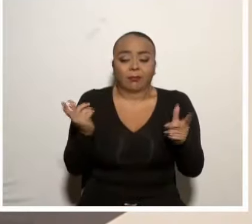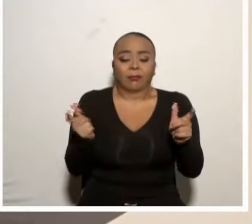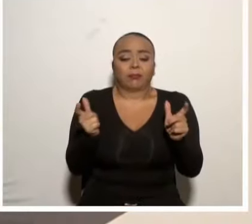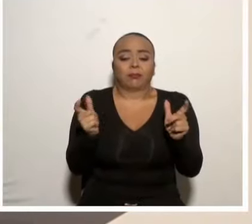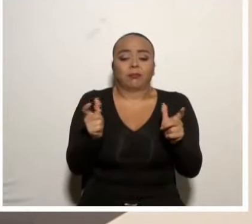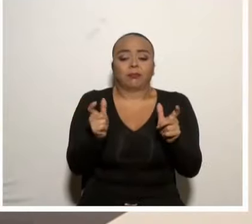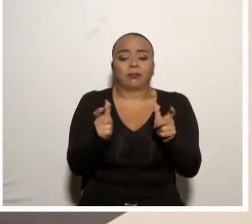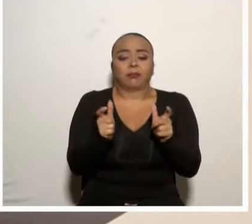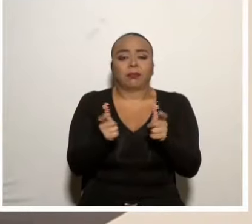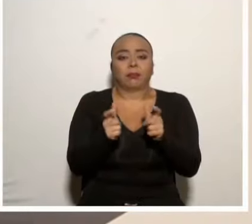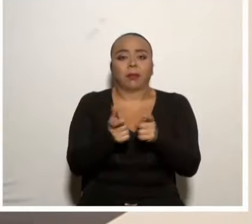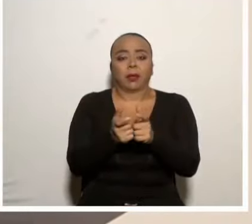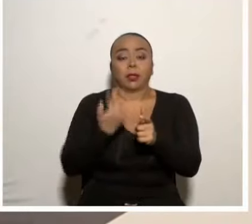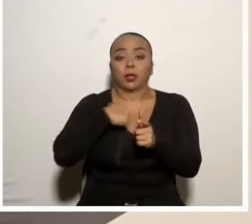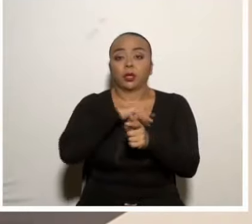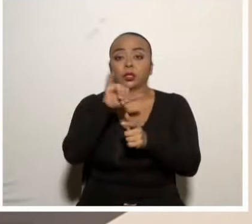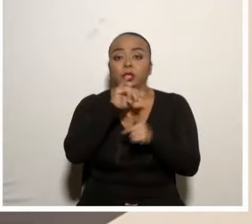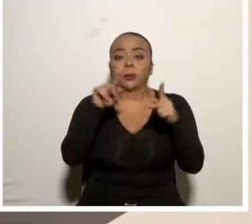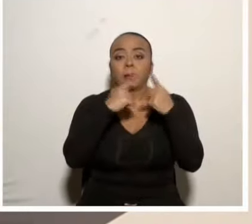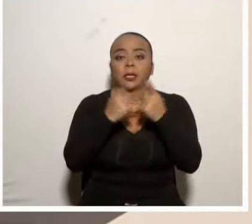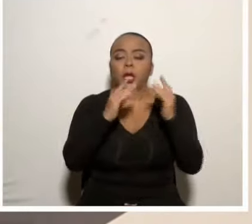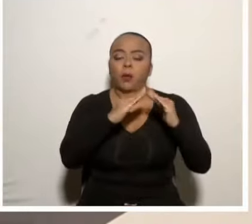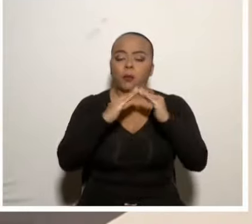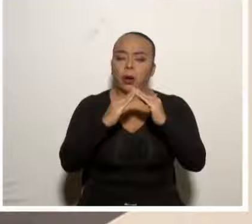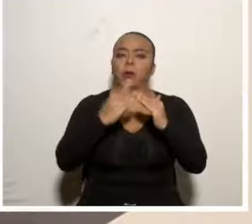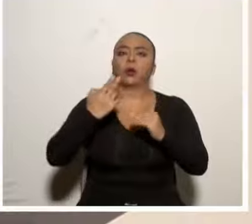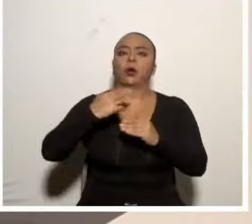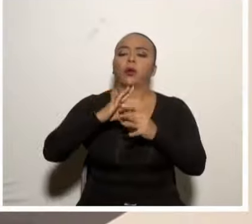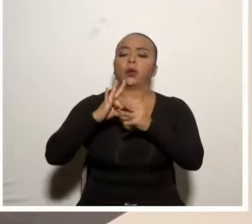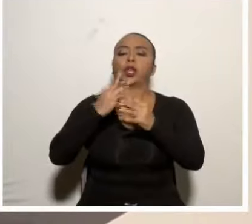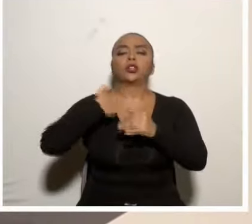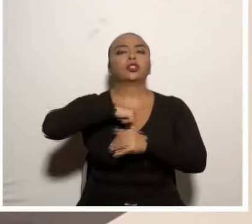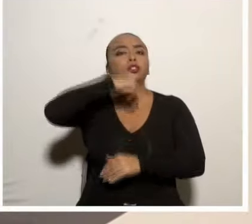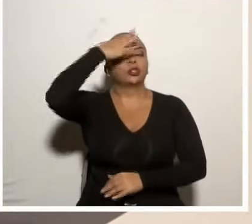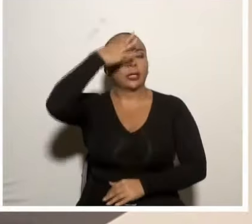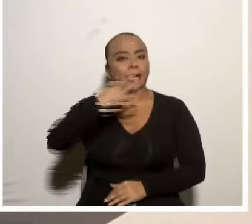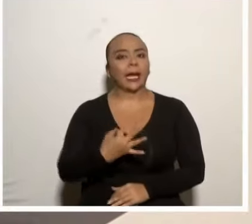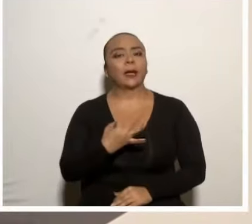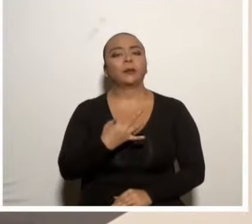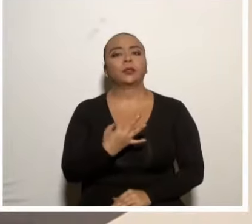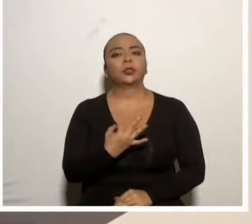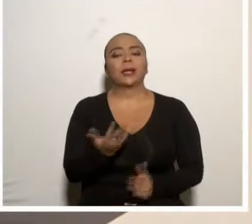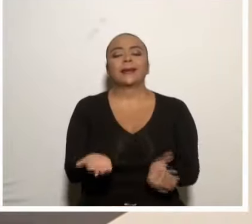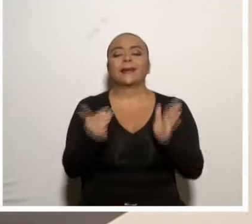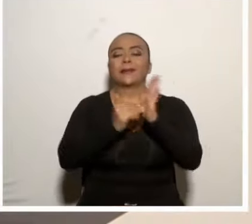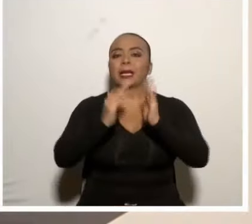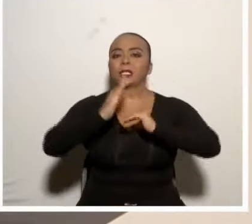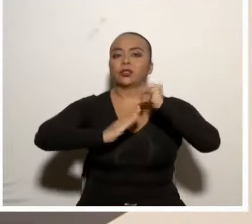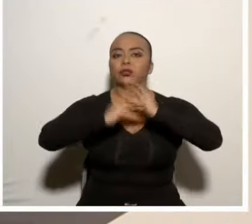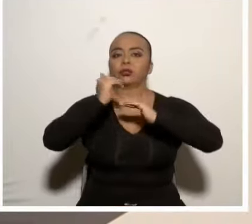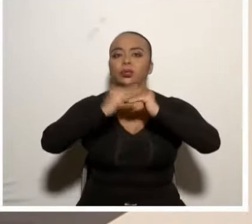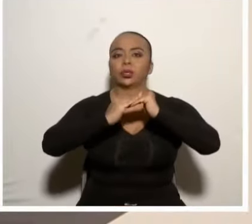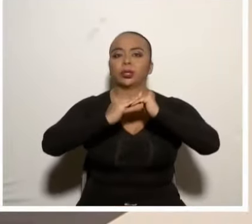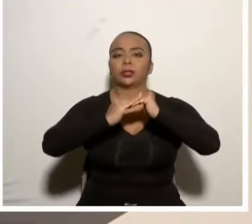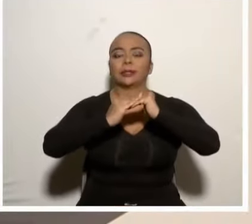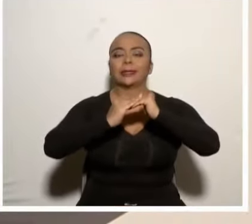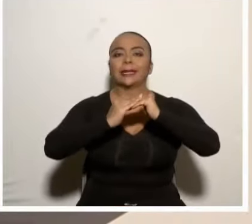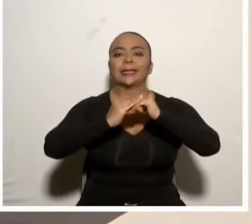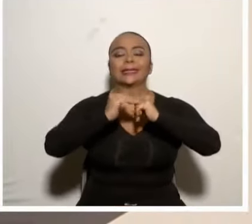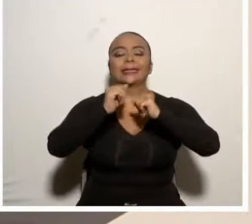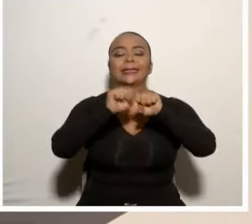duda alguna. Nosotros como Partido Pueblo Unido creemos efectivamente en una reestructuración del sistema